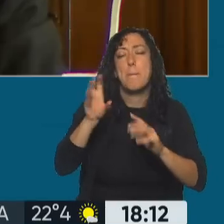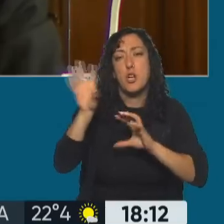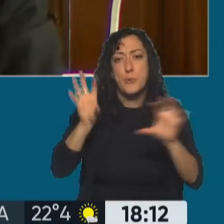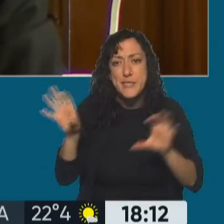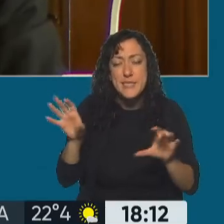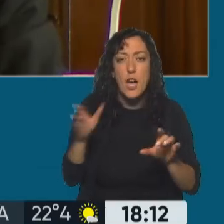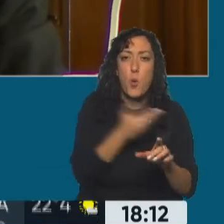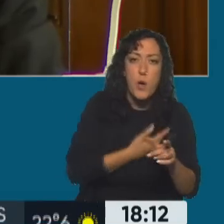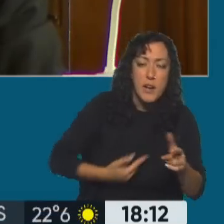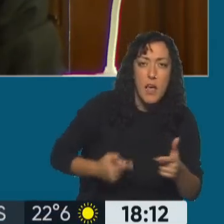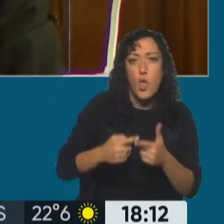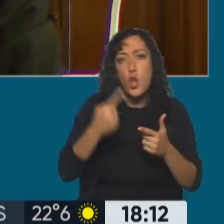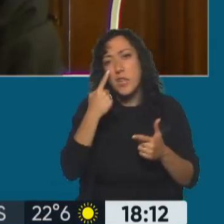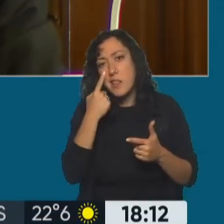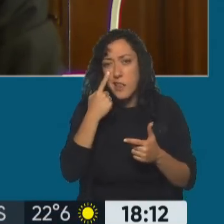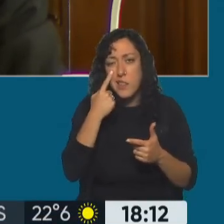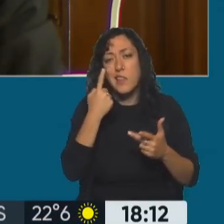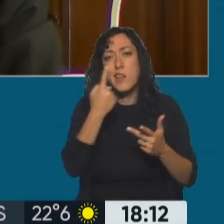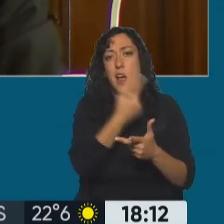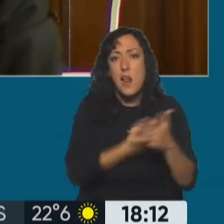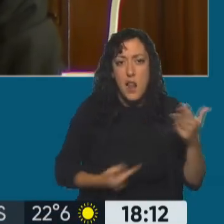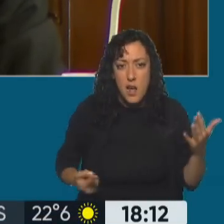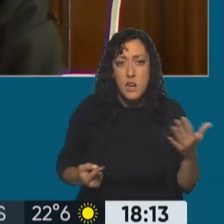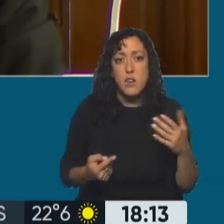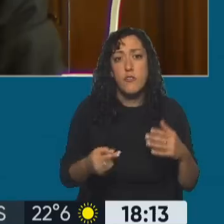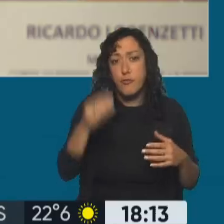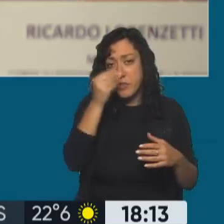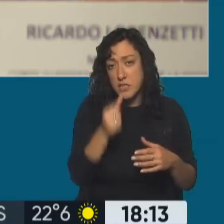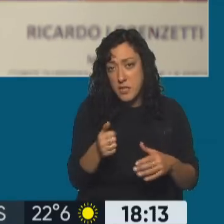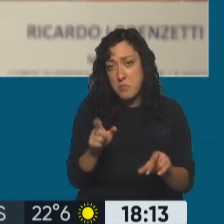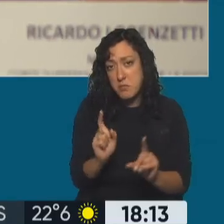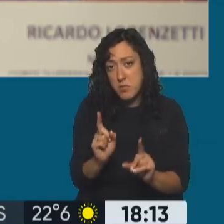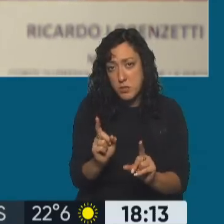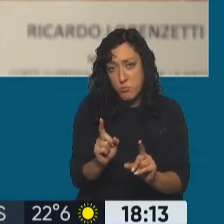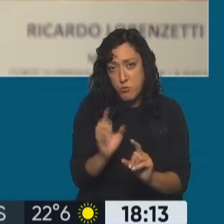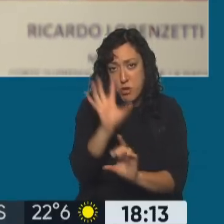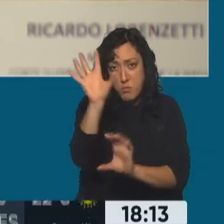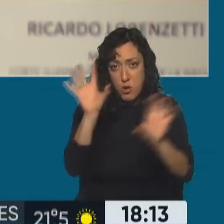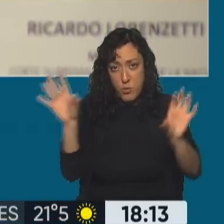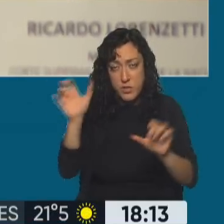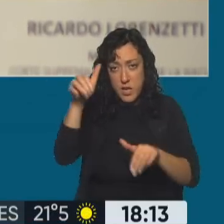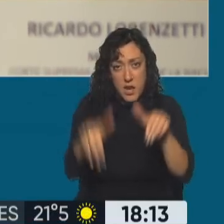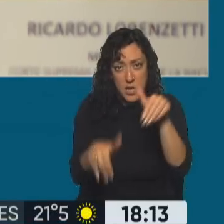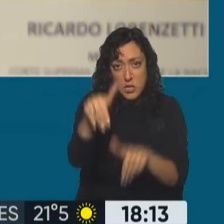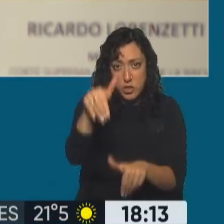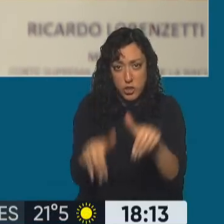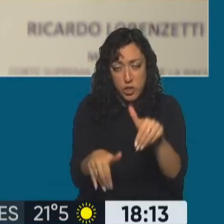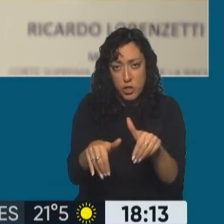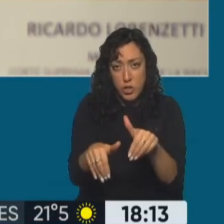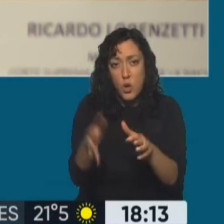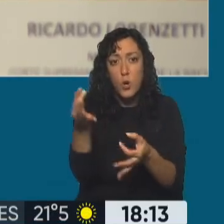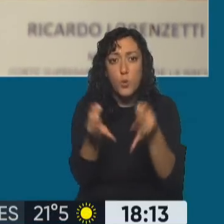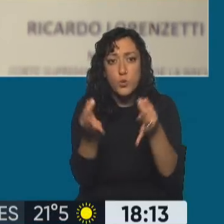para gobernador, para intendente, para... Esto es lo que va a pasar el fin de semana. Exactamente. Las elecciones provinciales se rigen por la